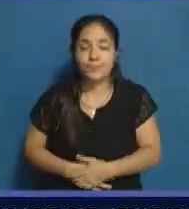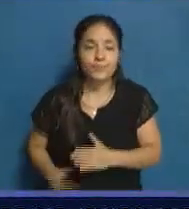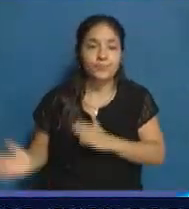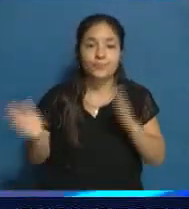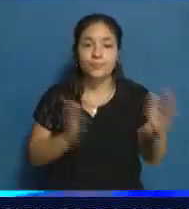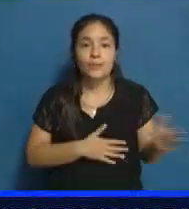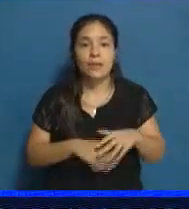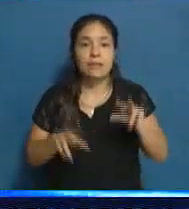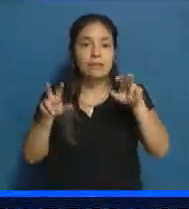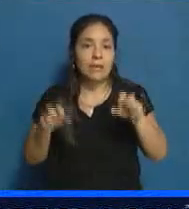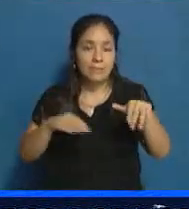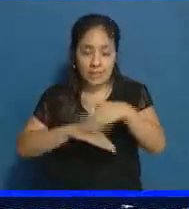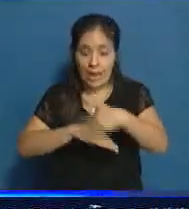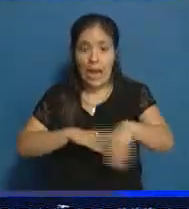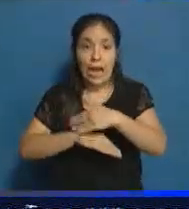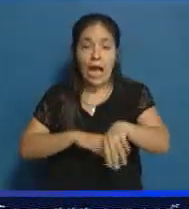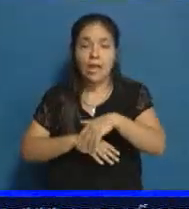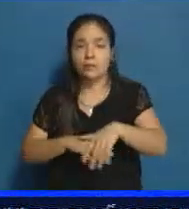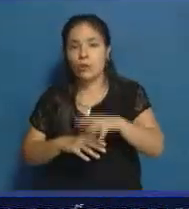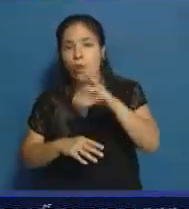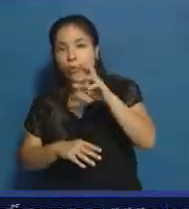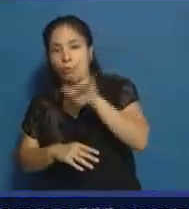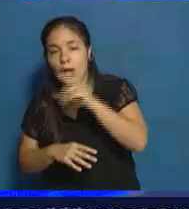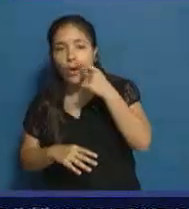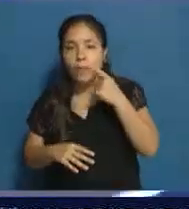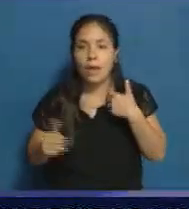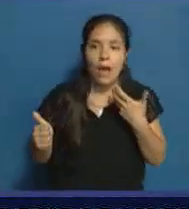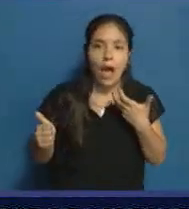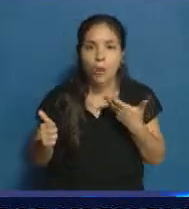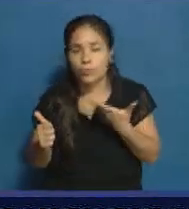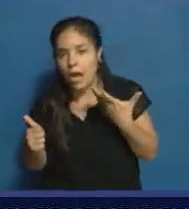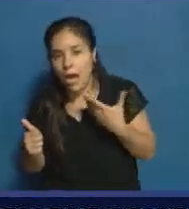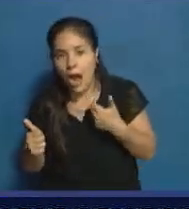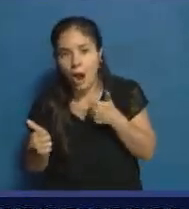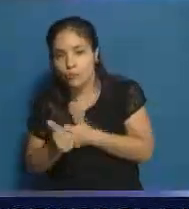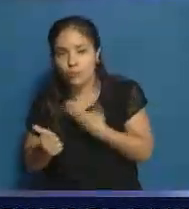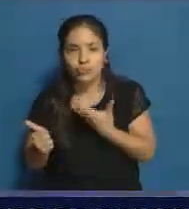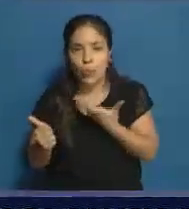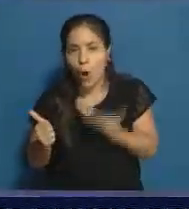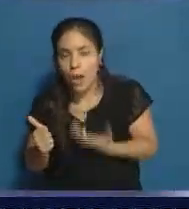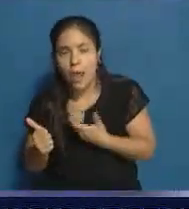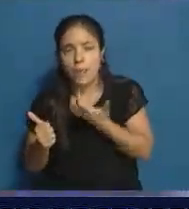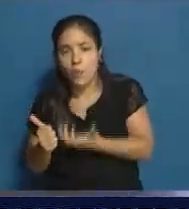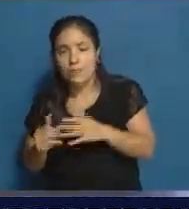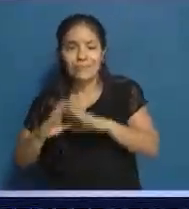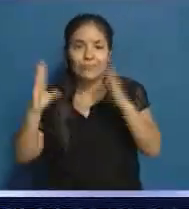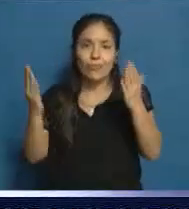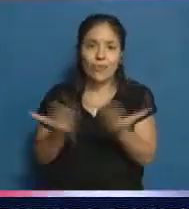El acoso sexual callejero es un flagelo a nivel mundial que con el correr de los años se ha ido